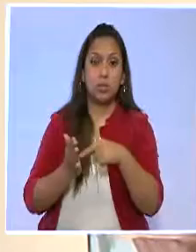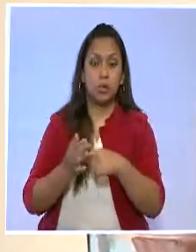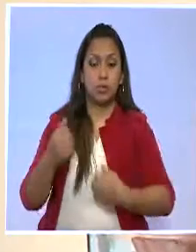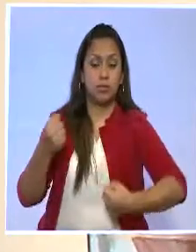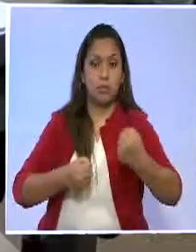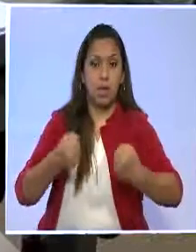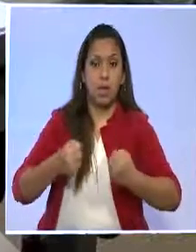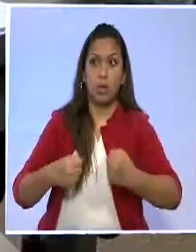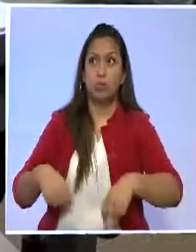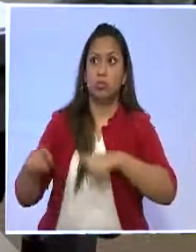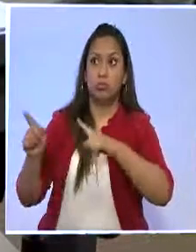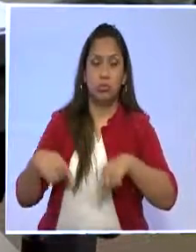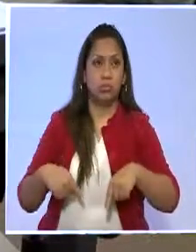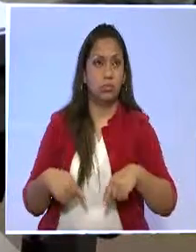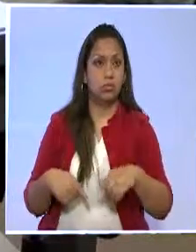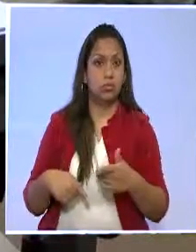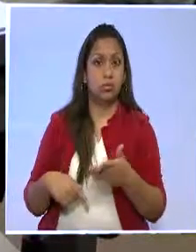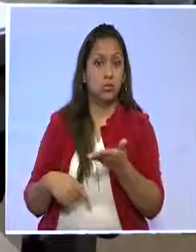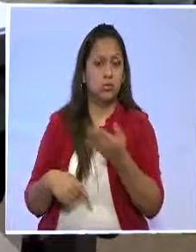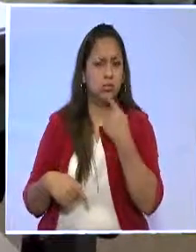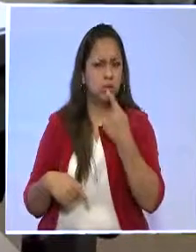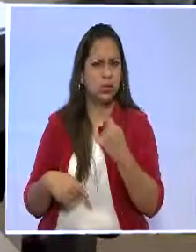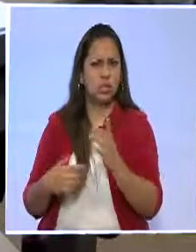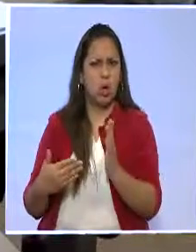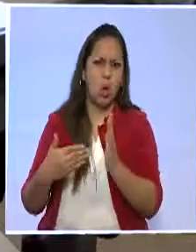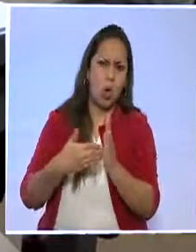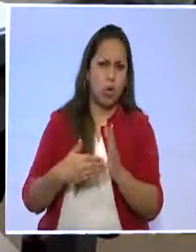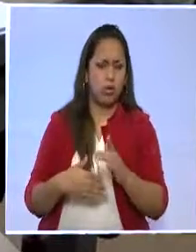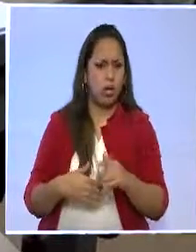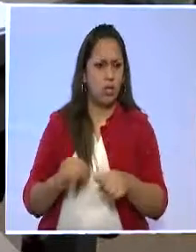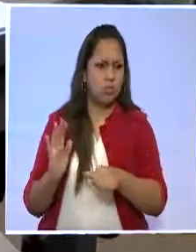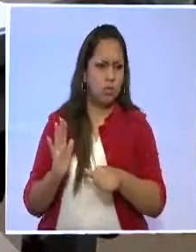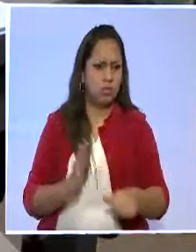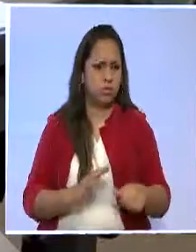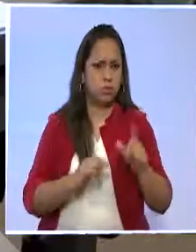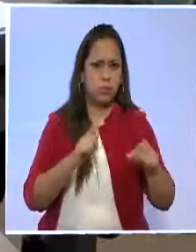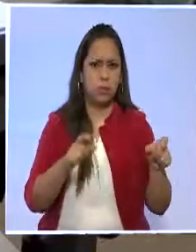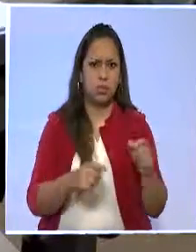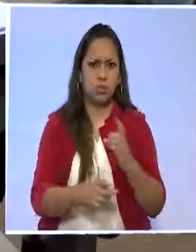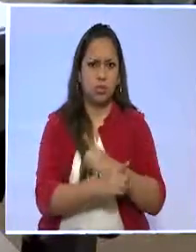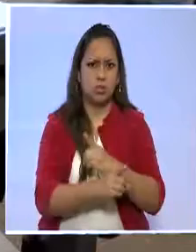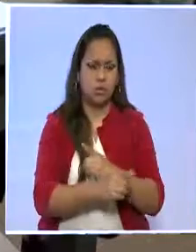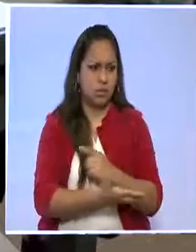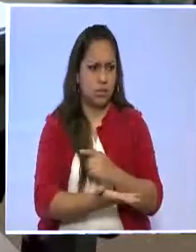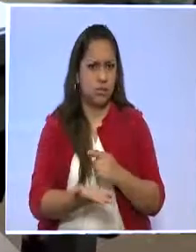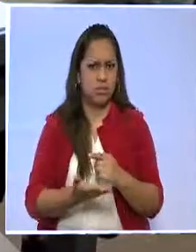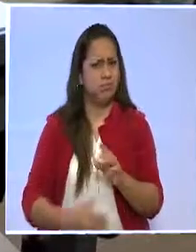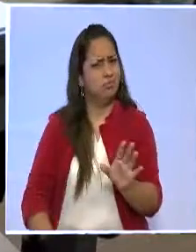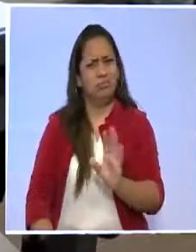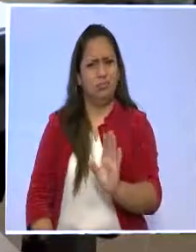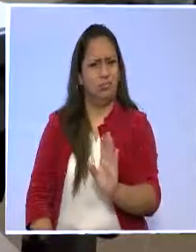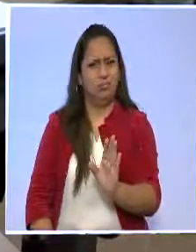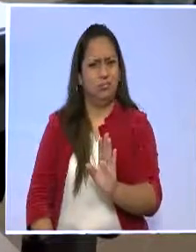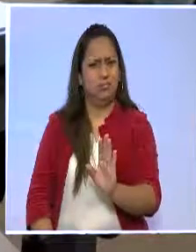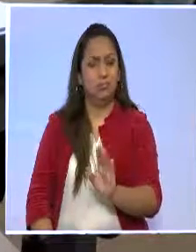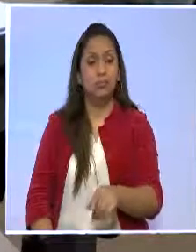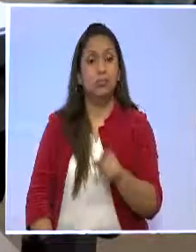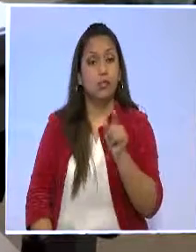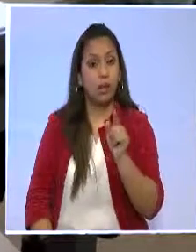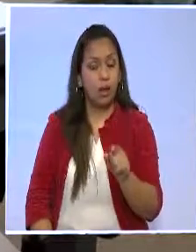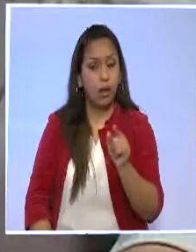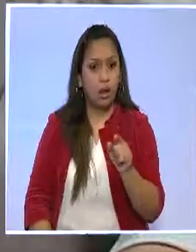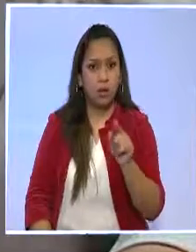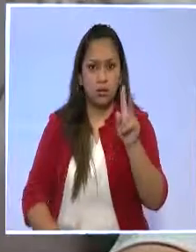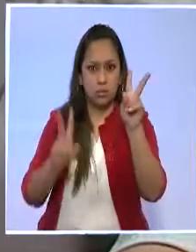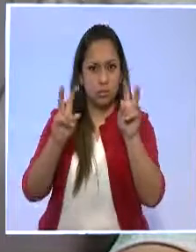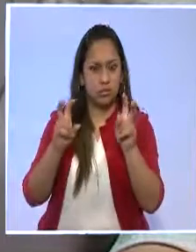vehículos como una medida medida en contra de los sectores especialmente con discapacidad y sin duda alguna este es uno de los